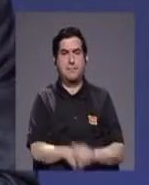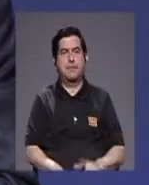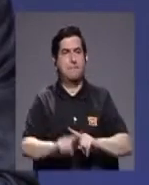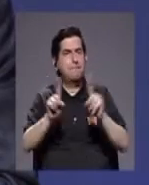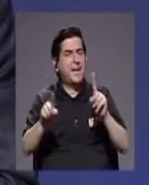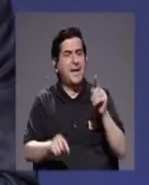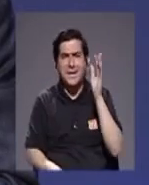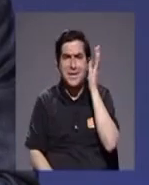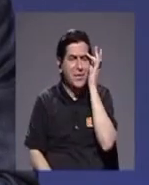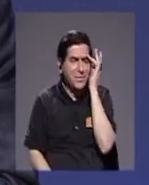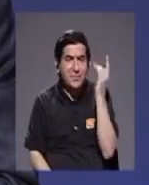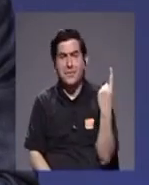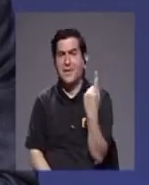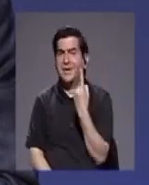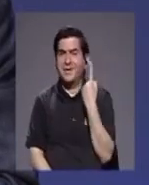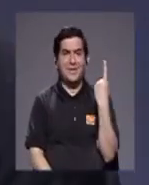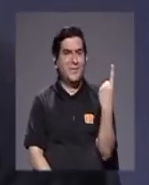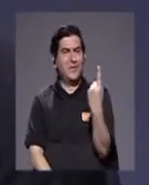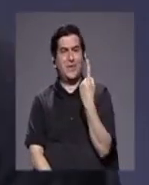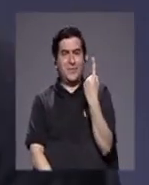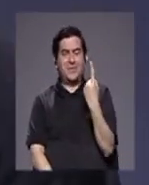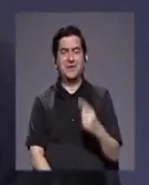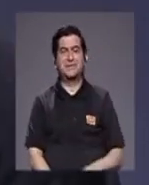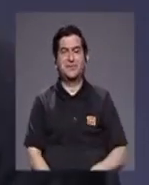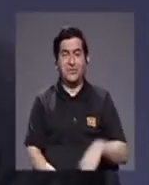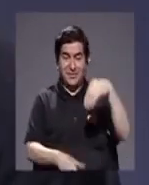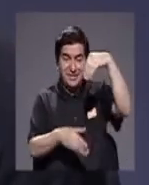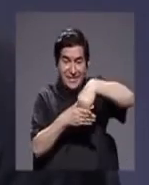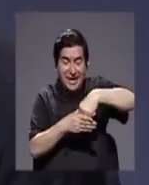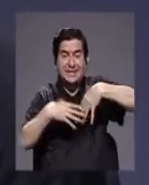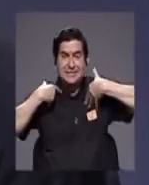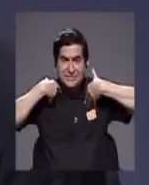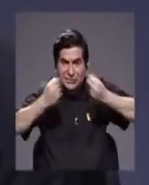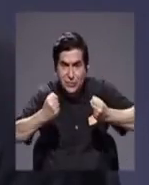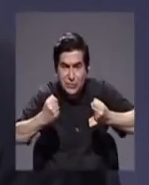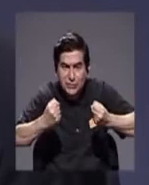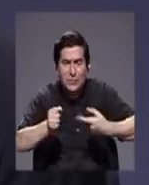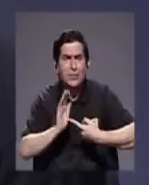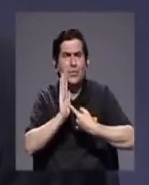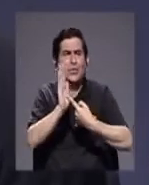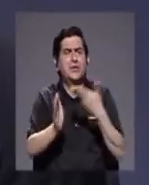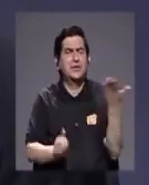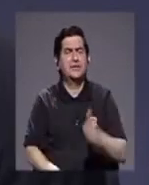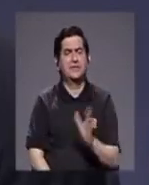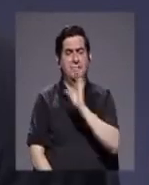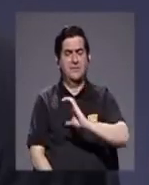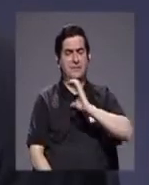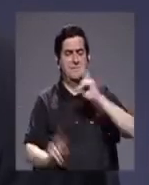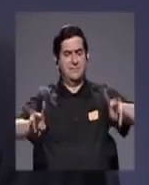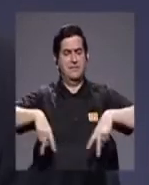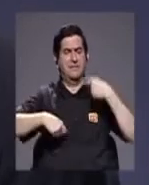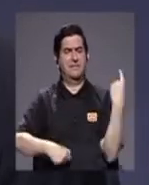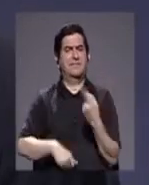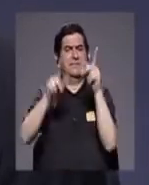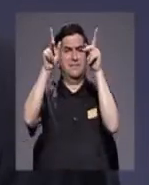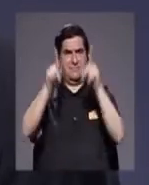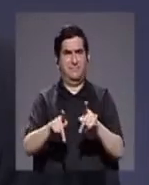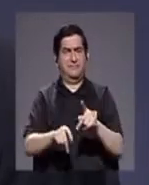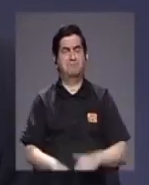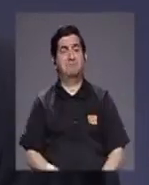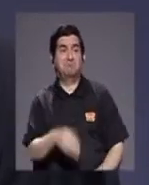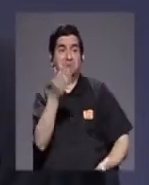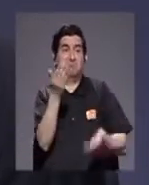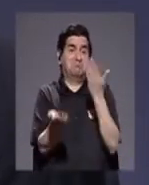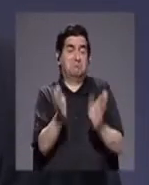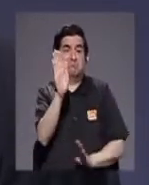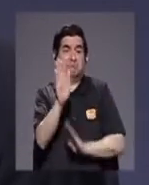preocupar siempre por un tema de salud, lo que evidencian es la calidad de vida que cada uno de nosotros